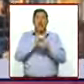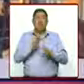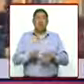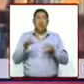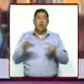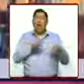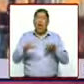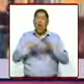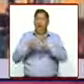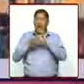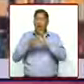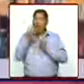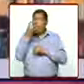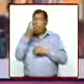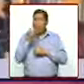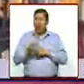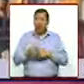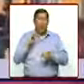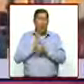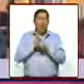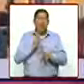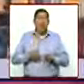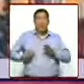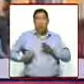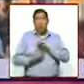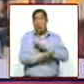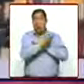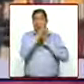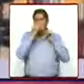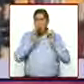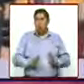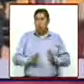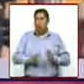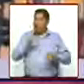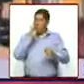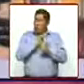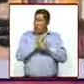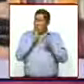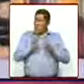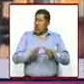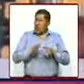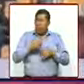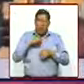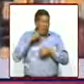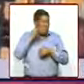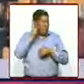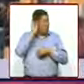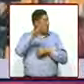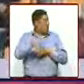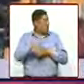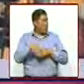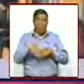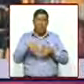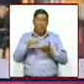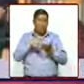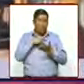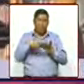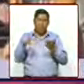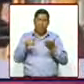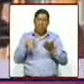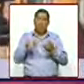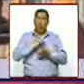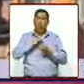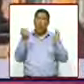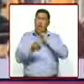narcos, a ministros corruptos, a ministros drogos, que cambia a los